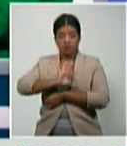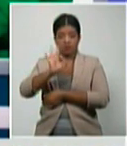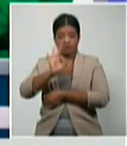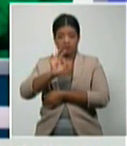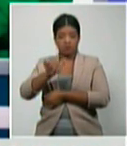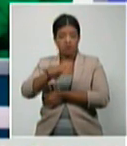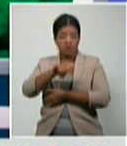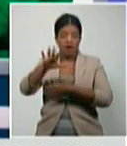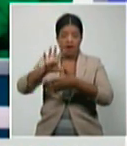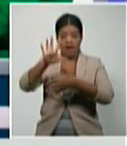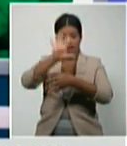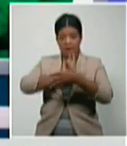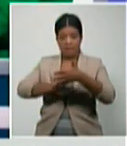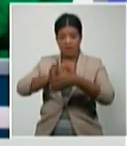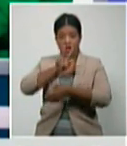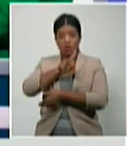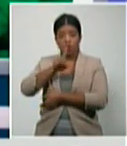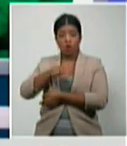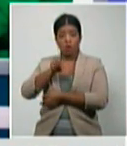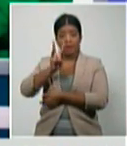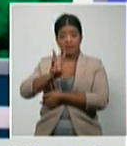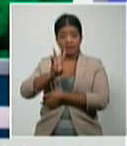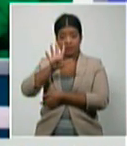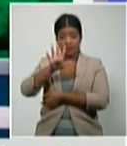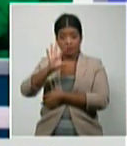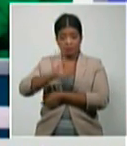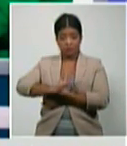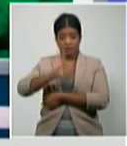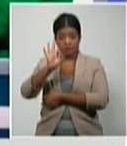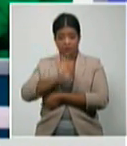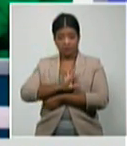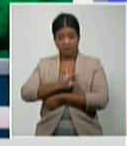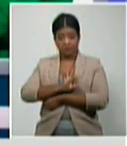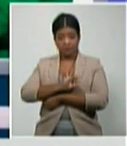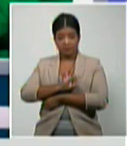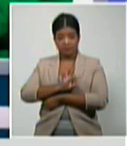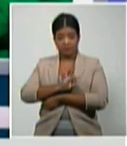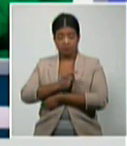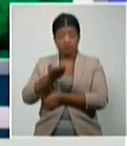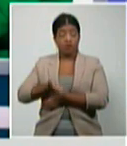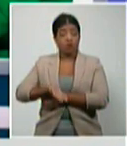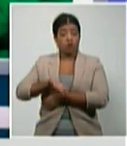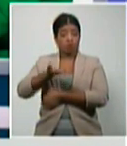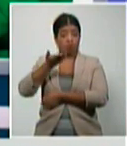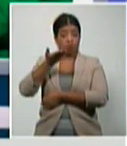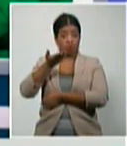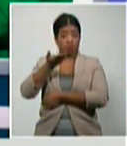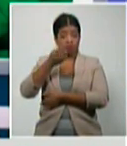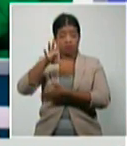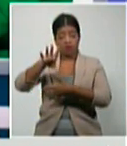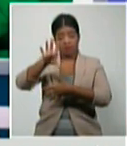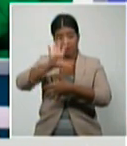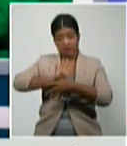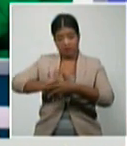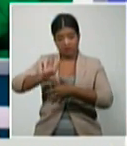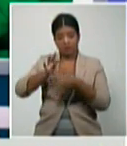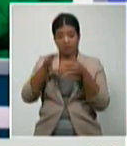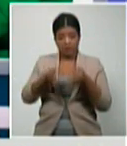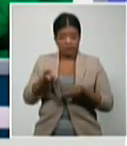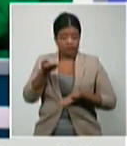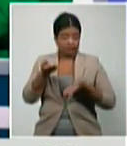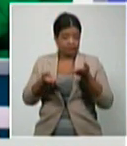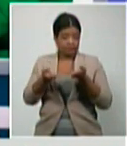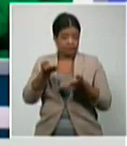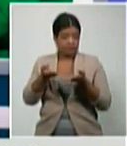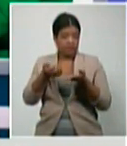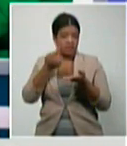de 2,35%, que es más alta todavía que la del mundo, pues